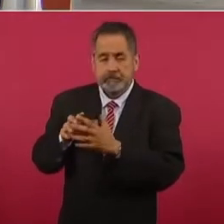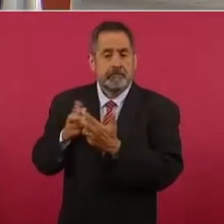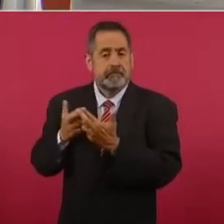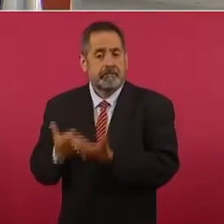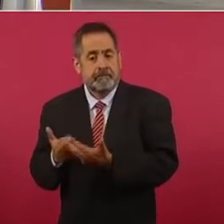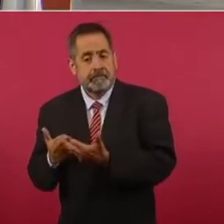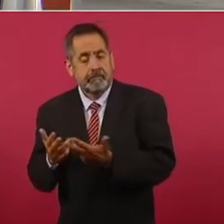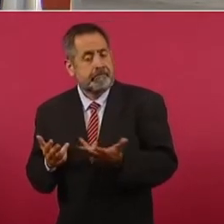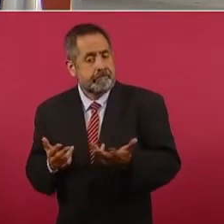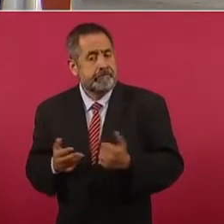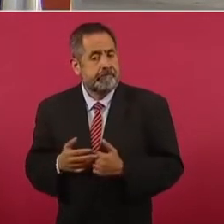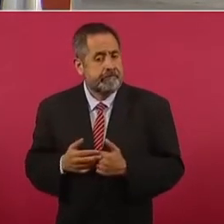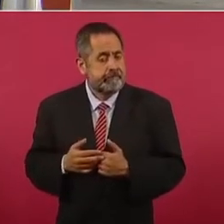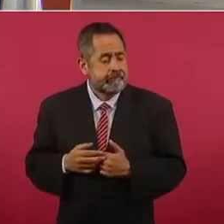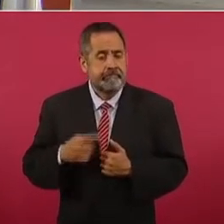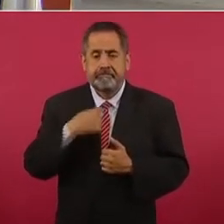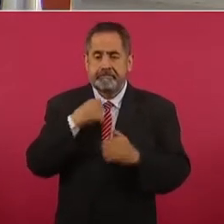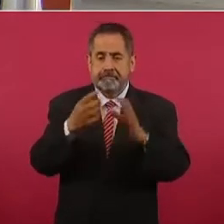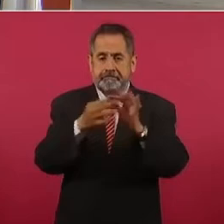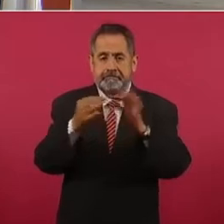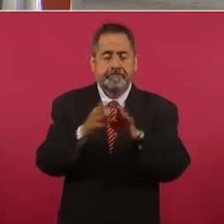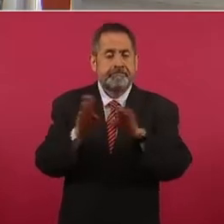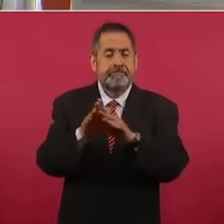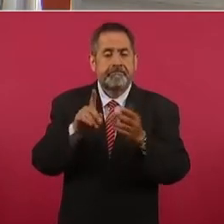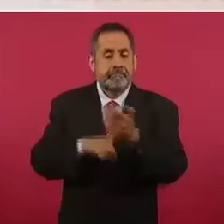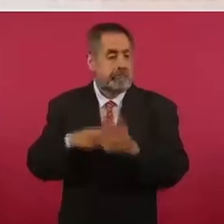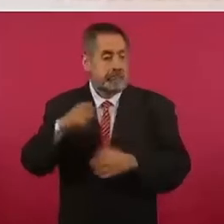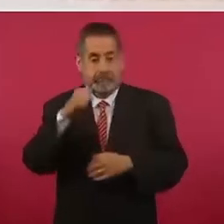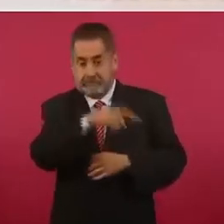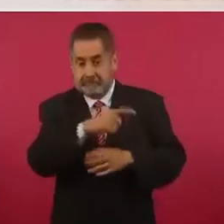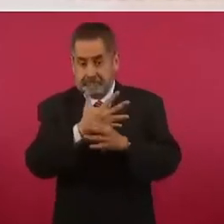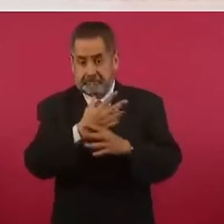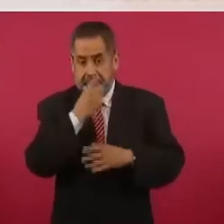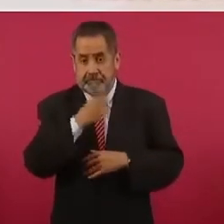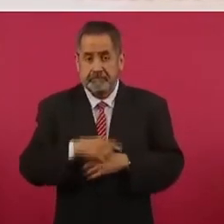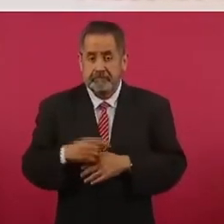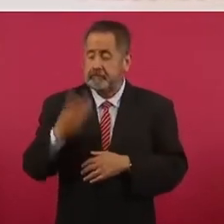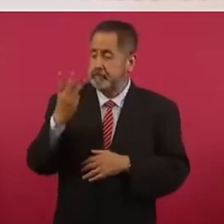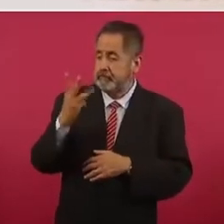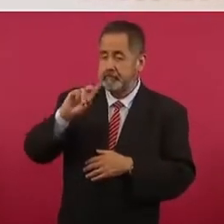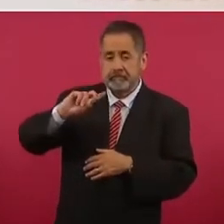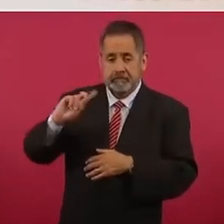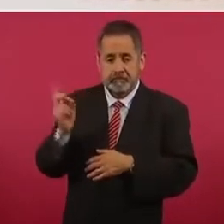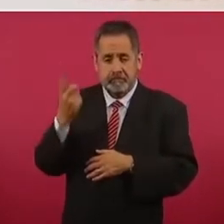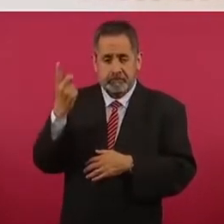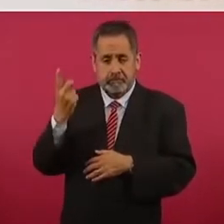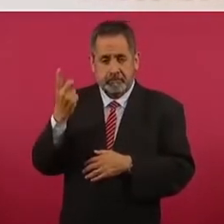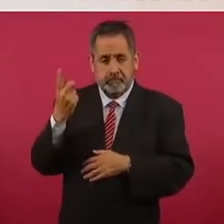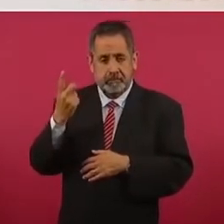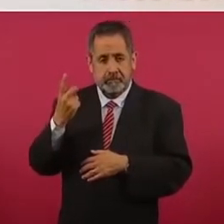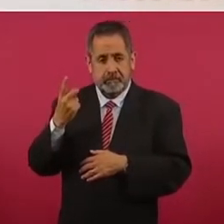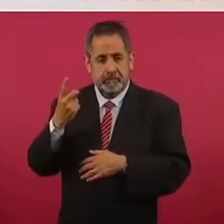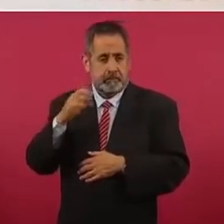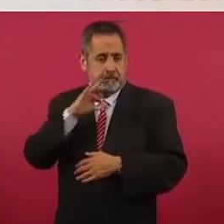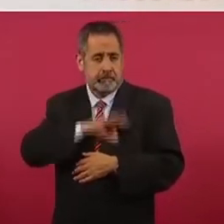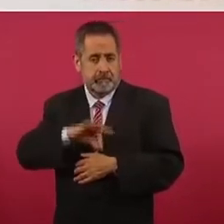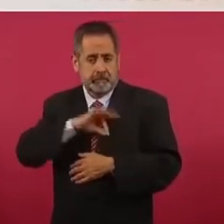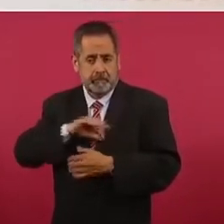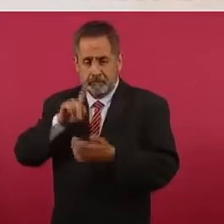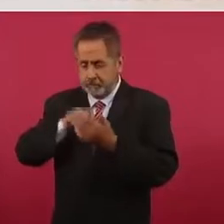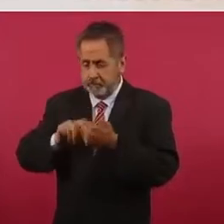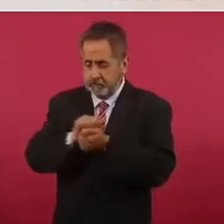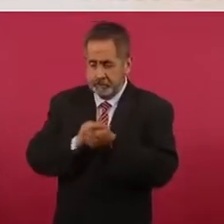Porque cuando estamos hablando de que él mismo dice 3 dólares de utilidad en la